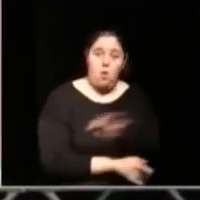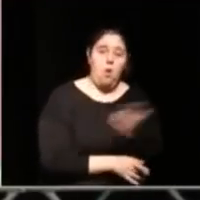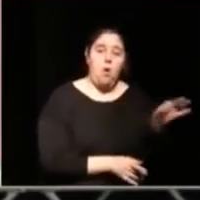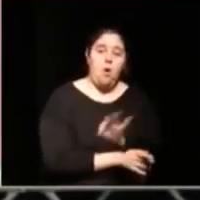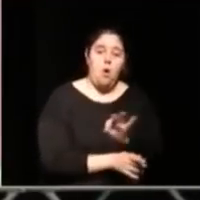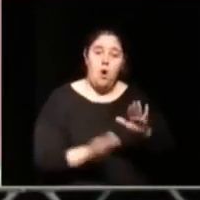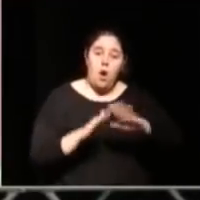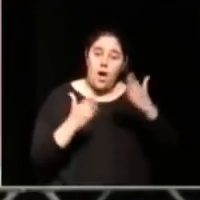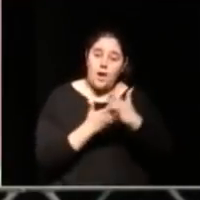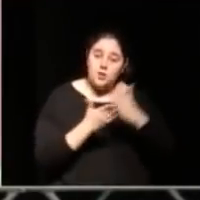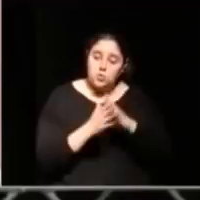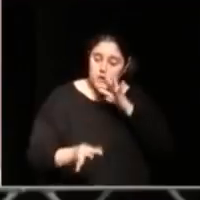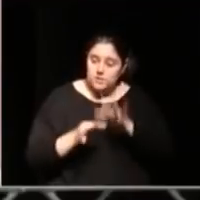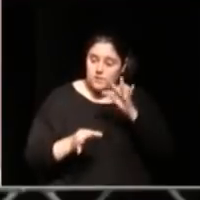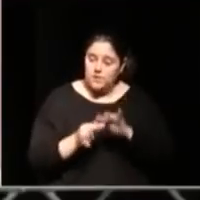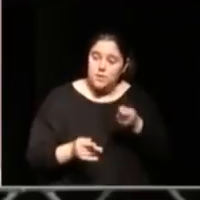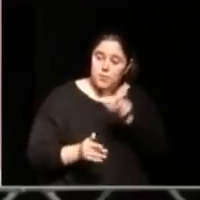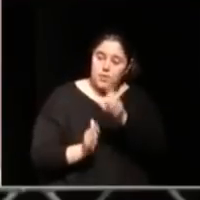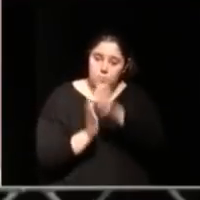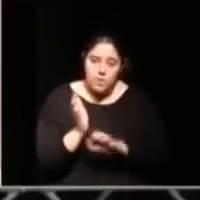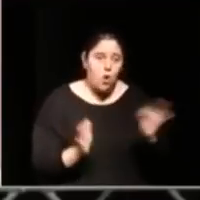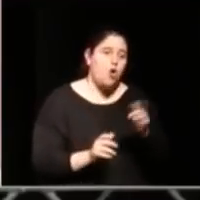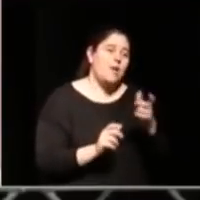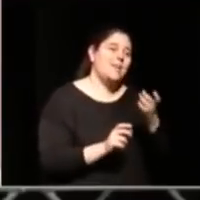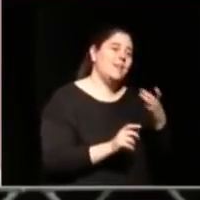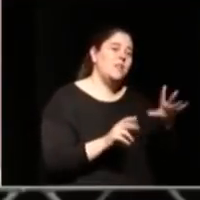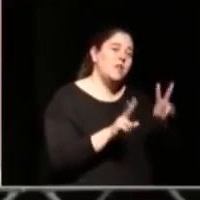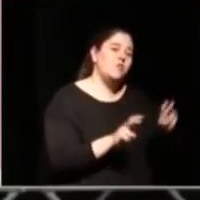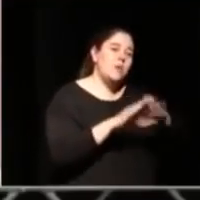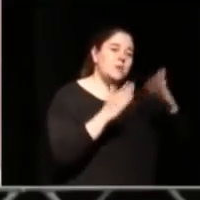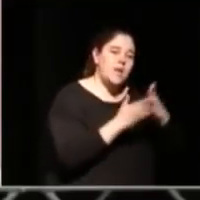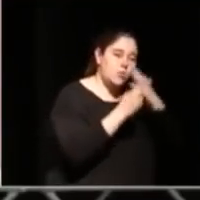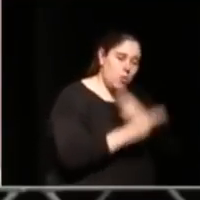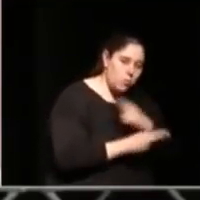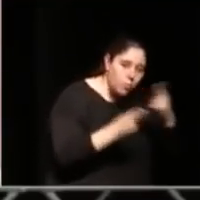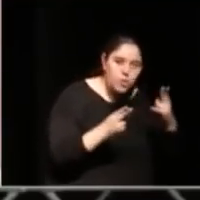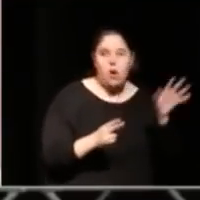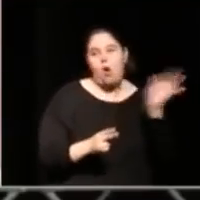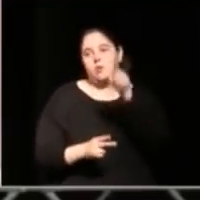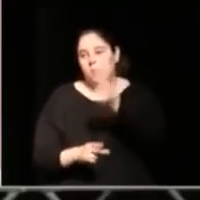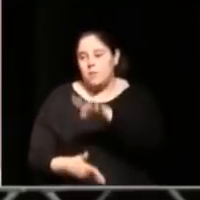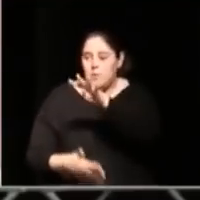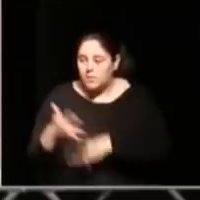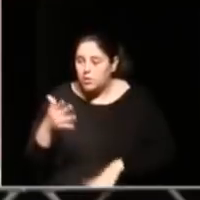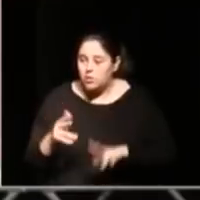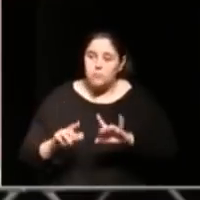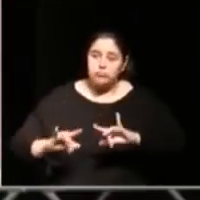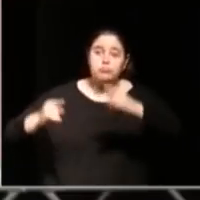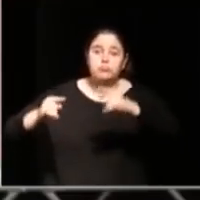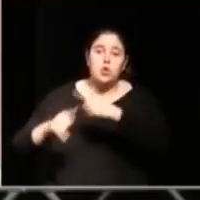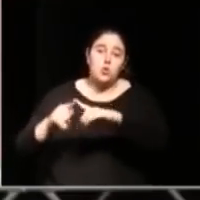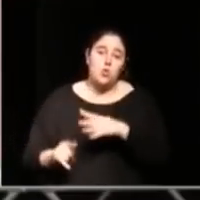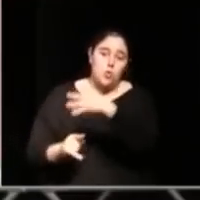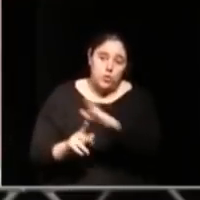precio de las escuelas infantiles. Barcelona, 15 nuevas escuelas de titularidad pública. Barcelona, se ha multiplicado por 4 la